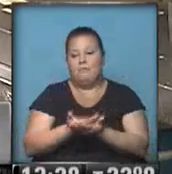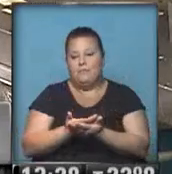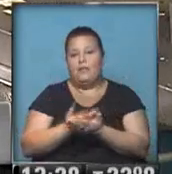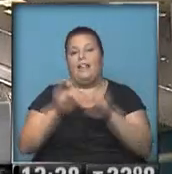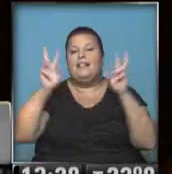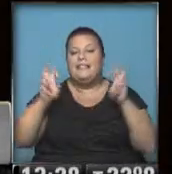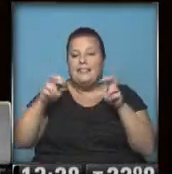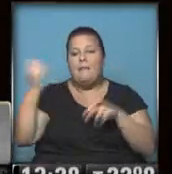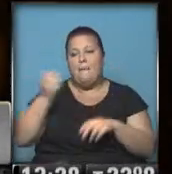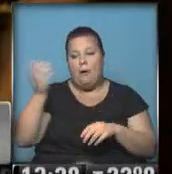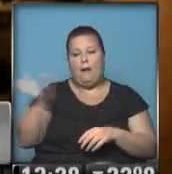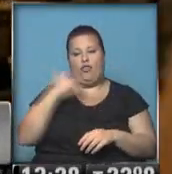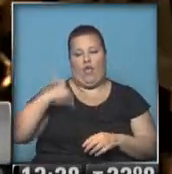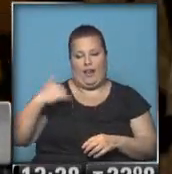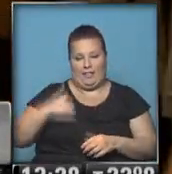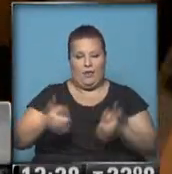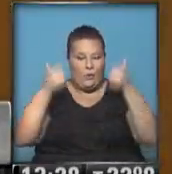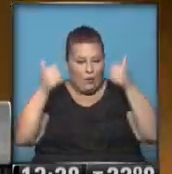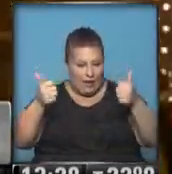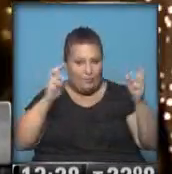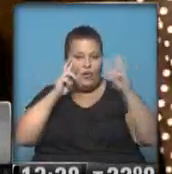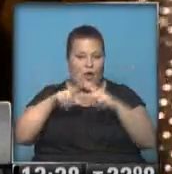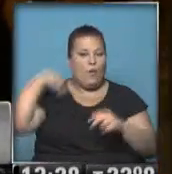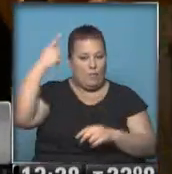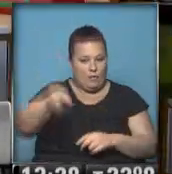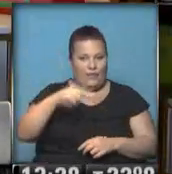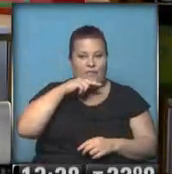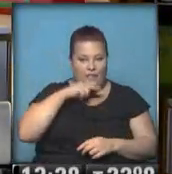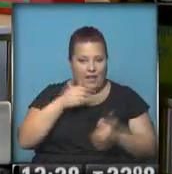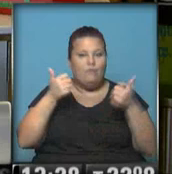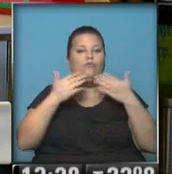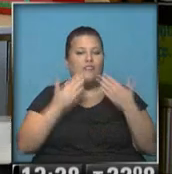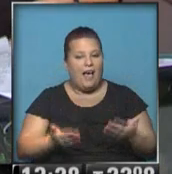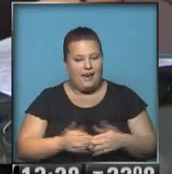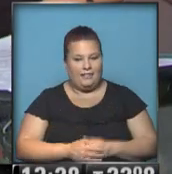que son relevantes para todos los argentinos. Buenísimo. Perfecto. Nos encontramos entonces el próximo viernes. Augusto, muchas